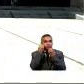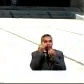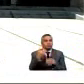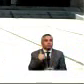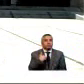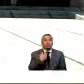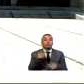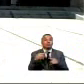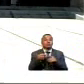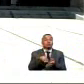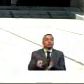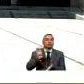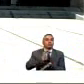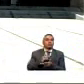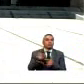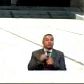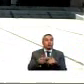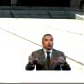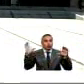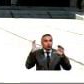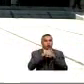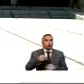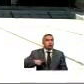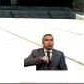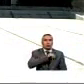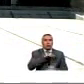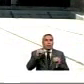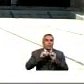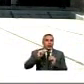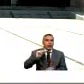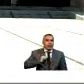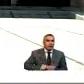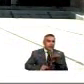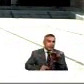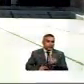que tenemos desde la Asamblea Nacional, obviamente en la noche vamos a ampliar todos los detalles. Que tengan una excelente tarde.